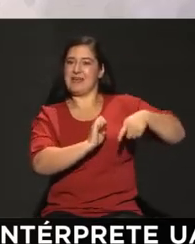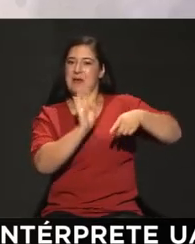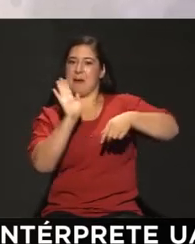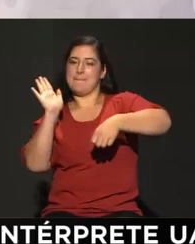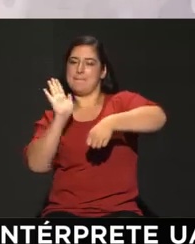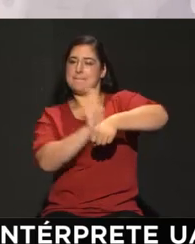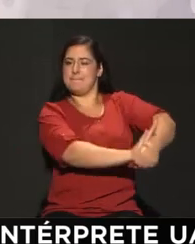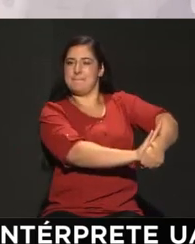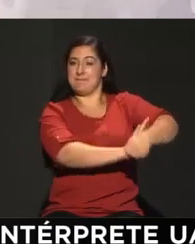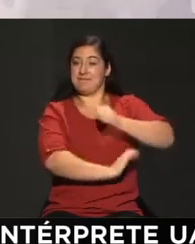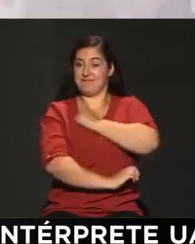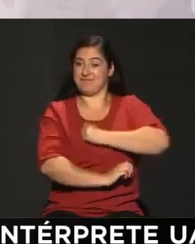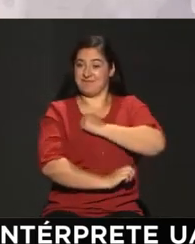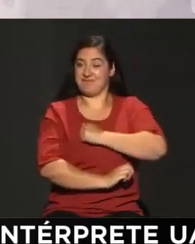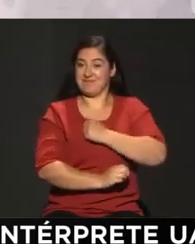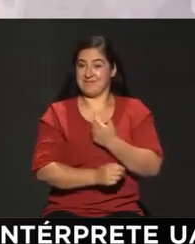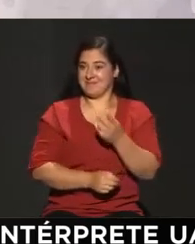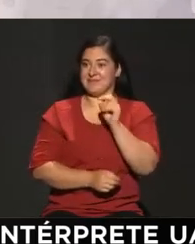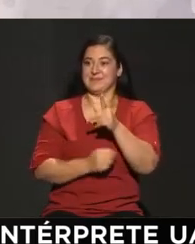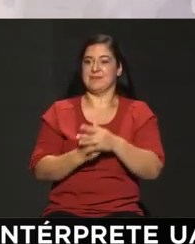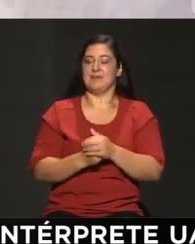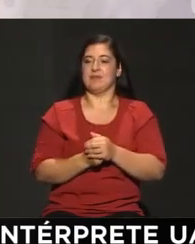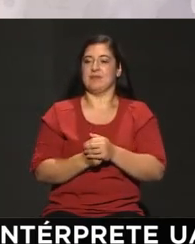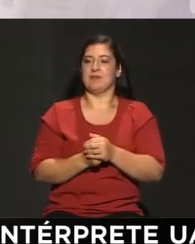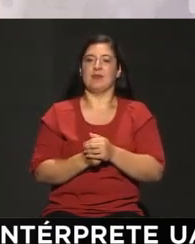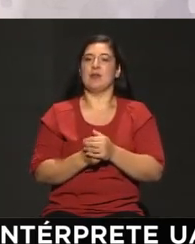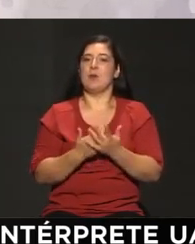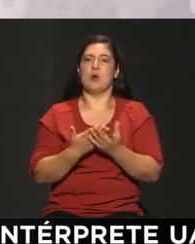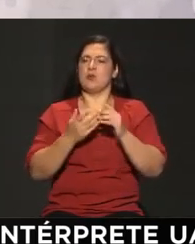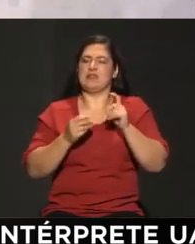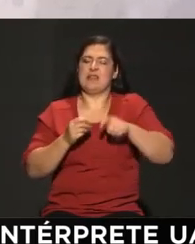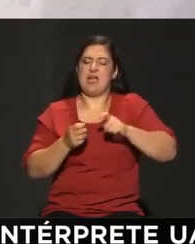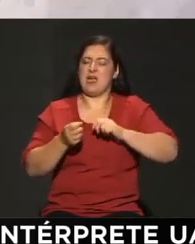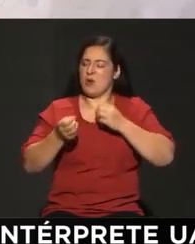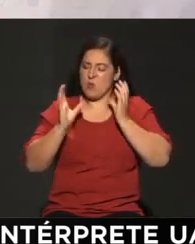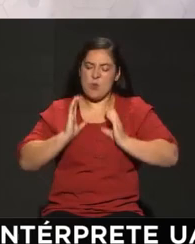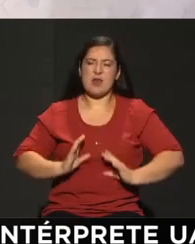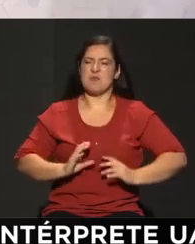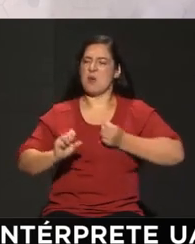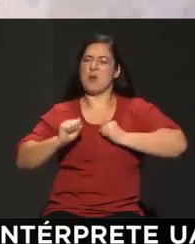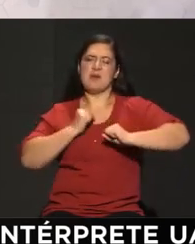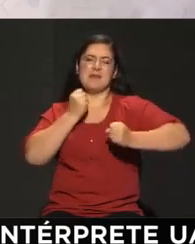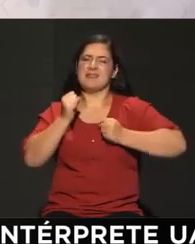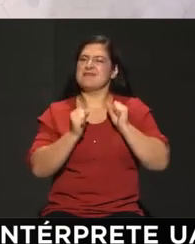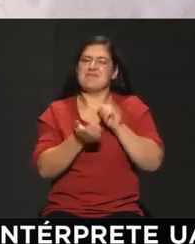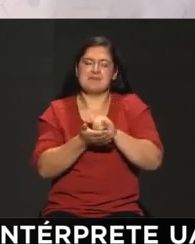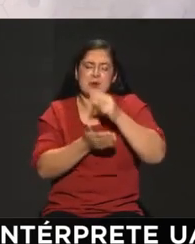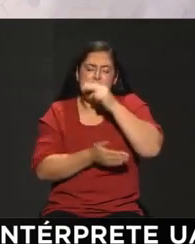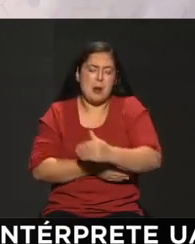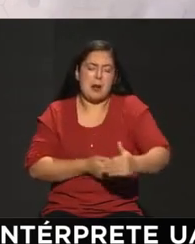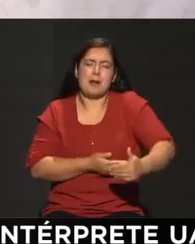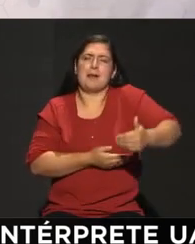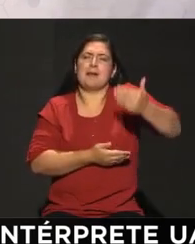a defenderte evitando que yo te toque allá. ¿Qué vamos a hacer? Utilizar movimientos que ya el ser humano desde que estamos pequeñitos empezamos a